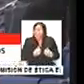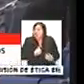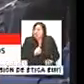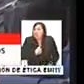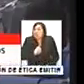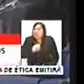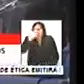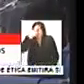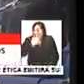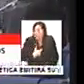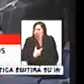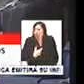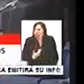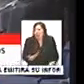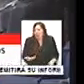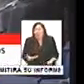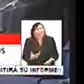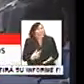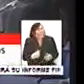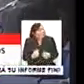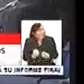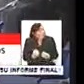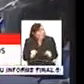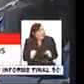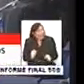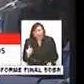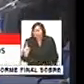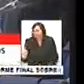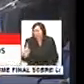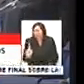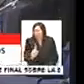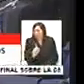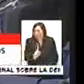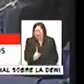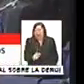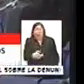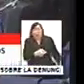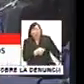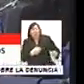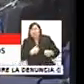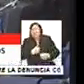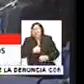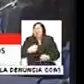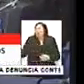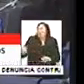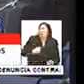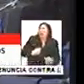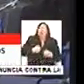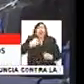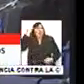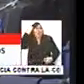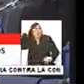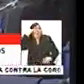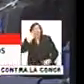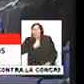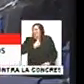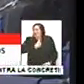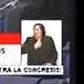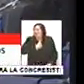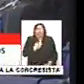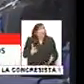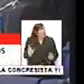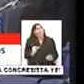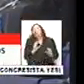a mí entonces aquí no es posible que estemos cada uno tratando de jalar agua para su molino para su comunidad